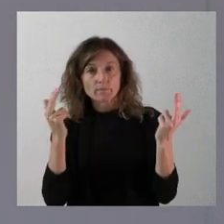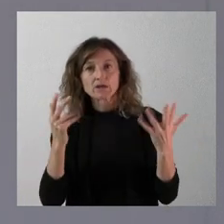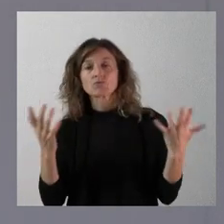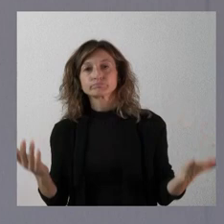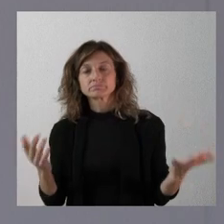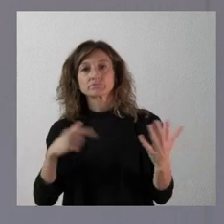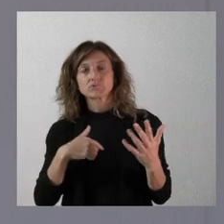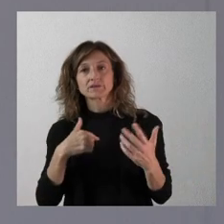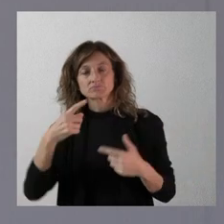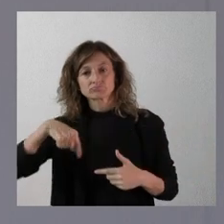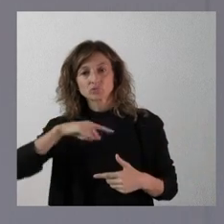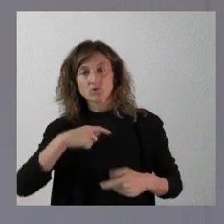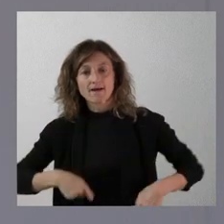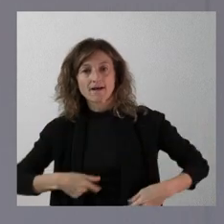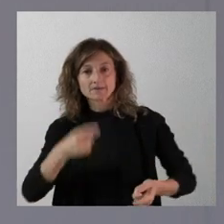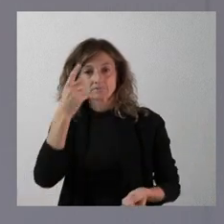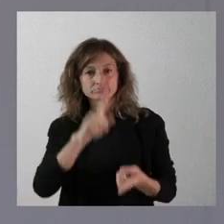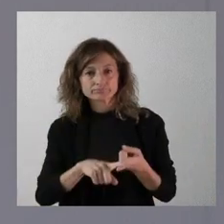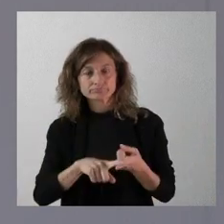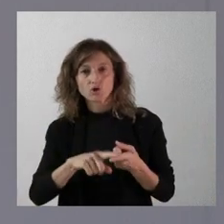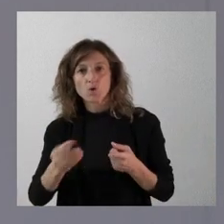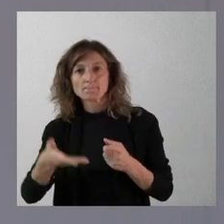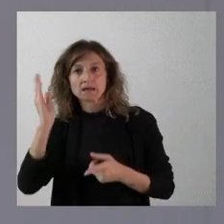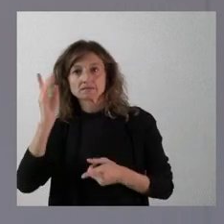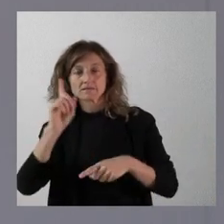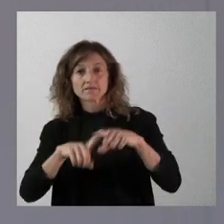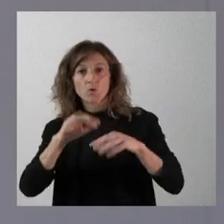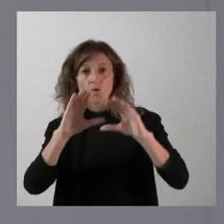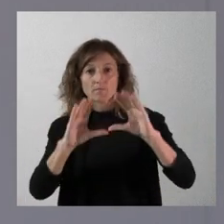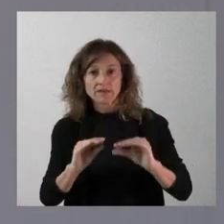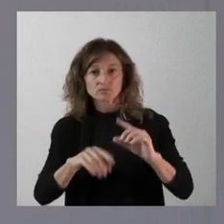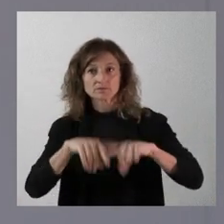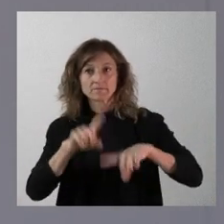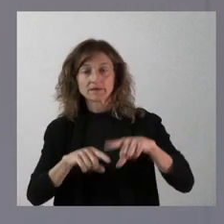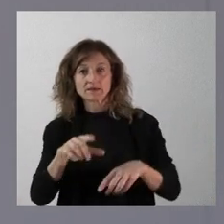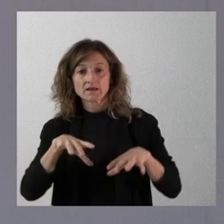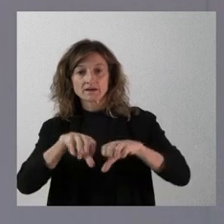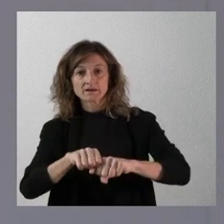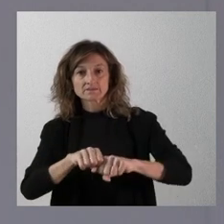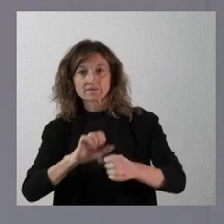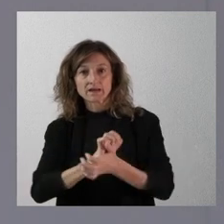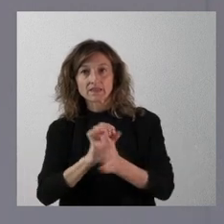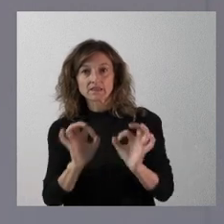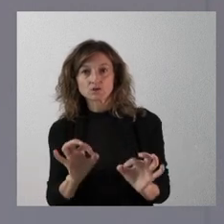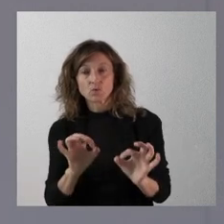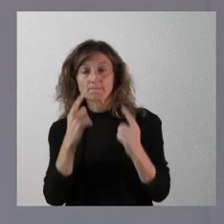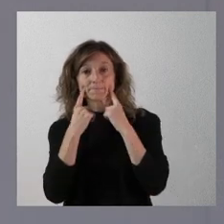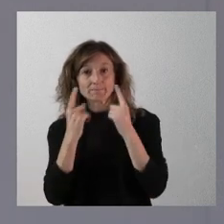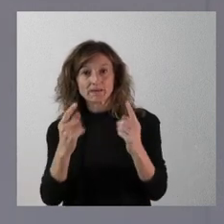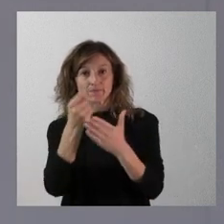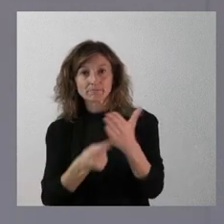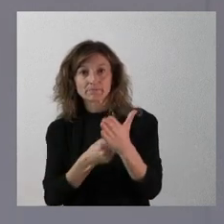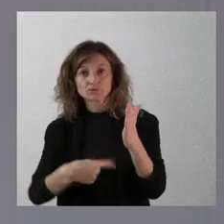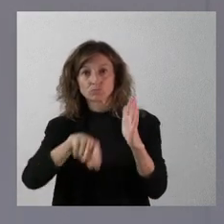en condiciones de gastar este importe o uno mayor o uno inferior hacemos esta reserva de crédito es la primera que lo tenemos en los presupuestos